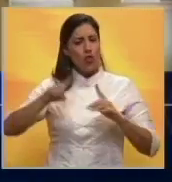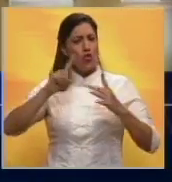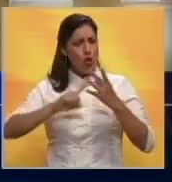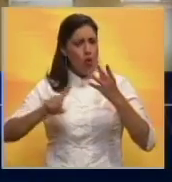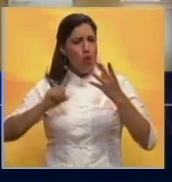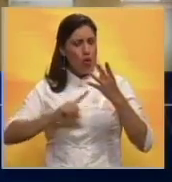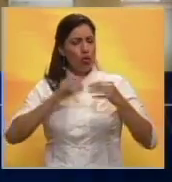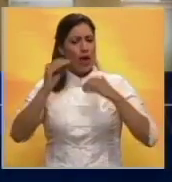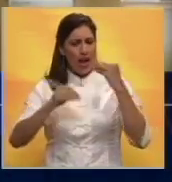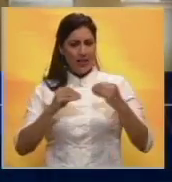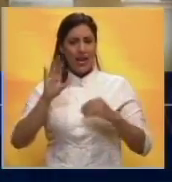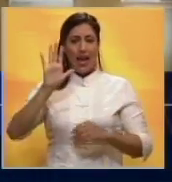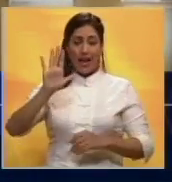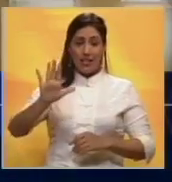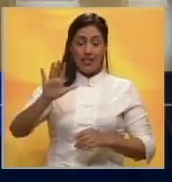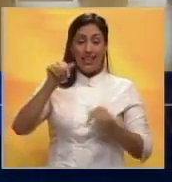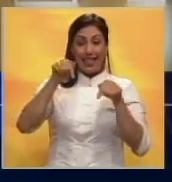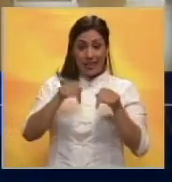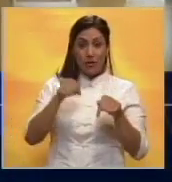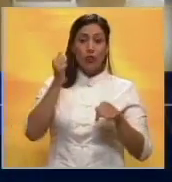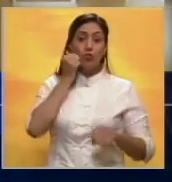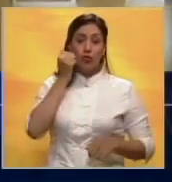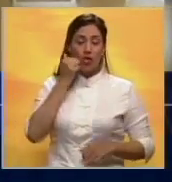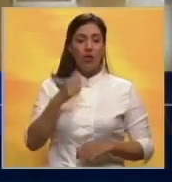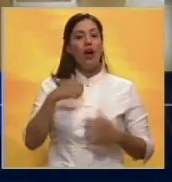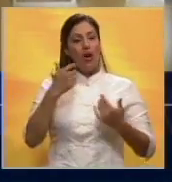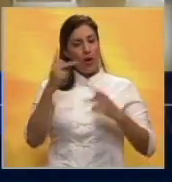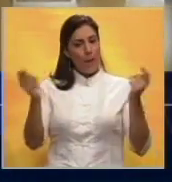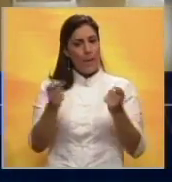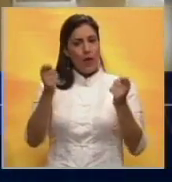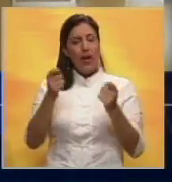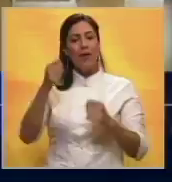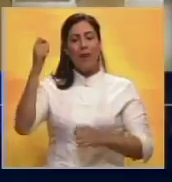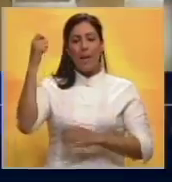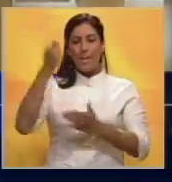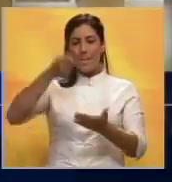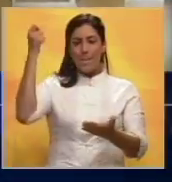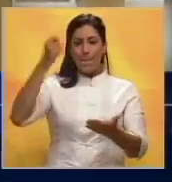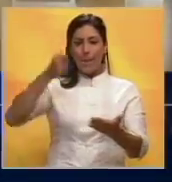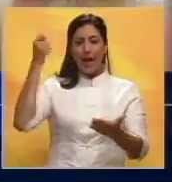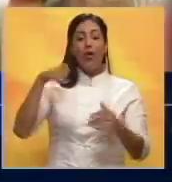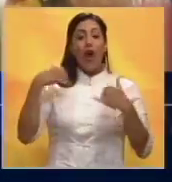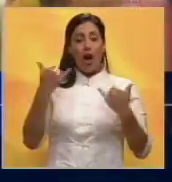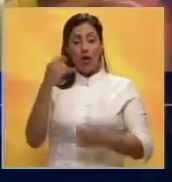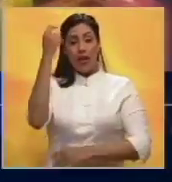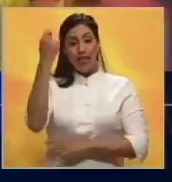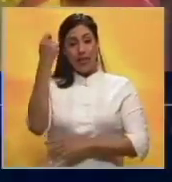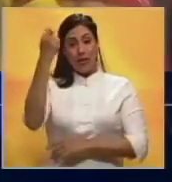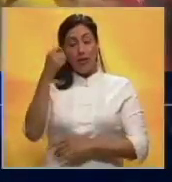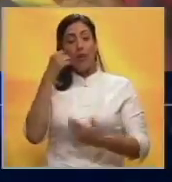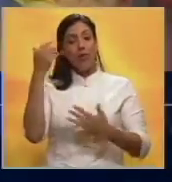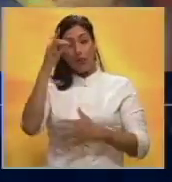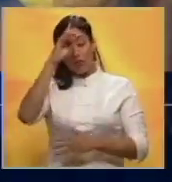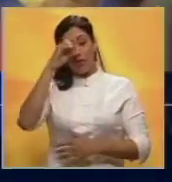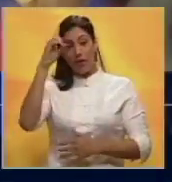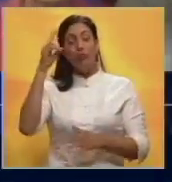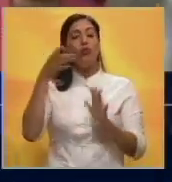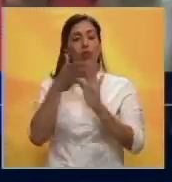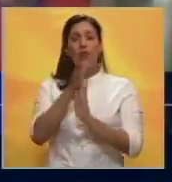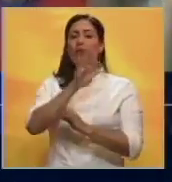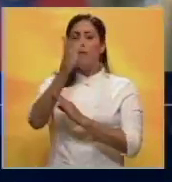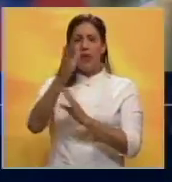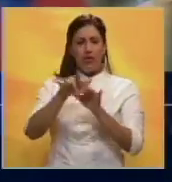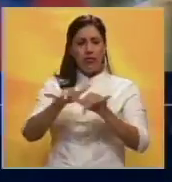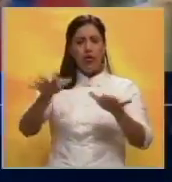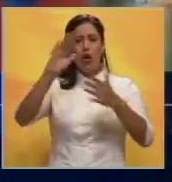los delitos que están contemplados en esto durante programa con el mazo dando el parlamentario llamó a la militancia a mantenerse desplegada en